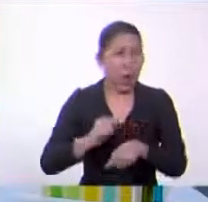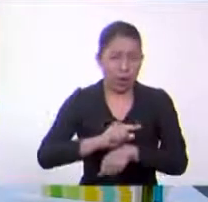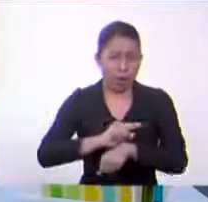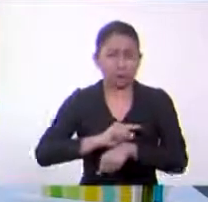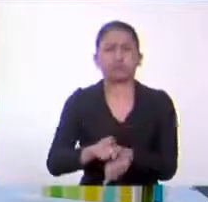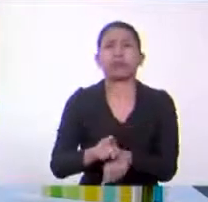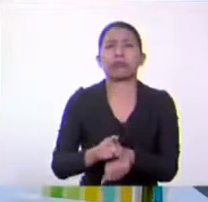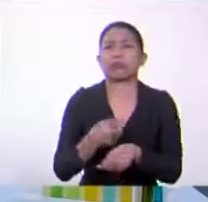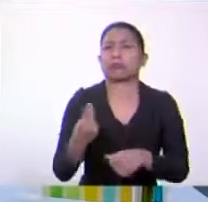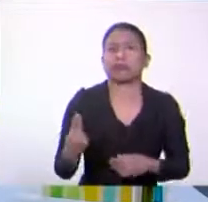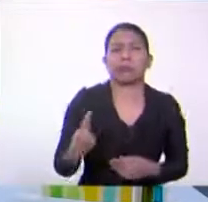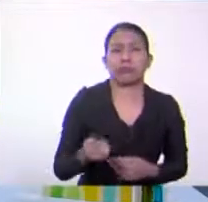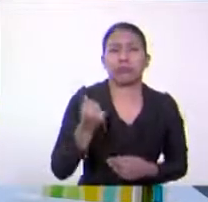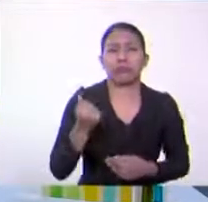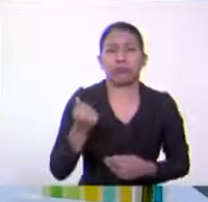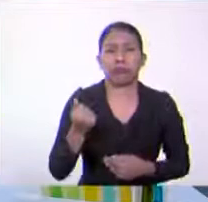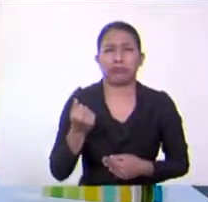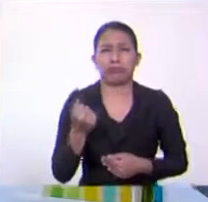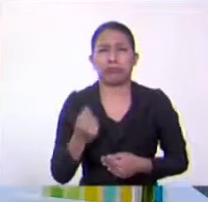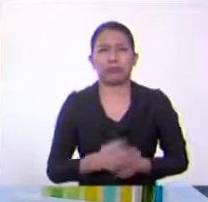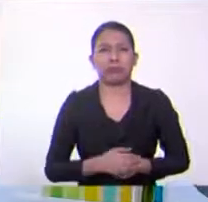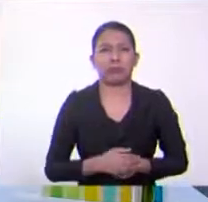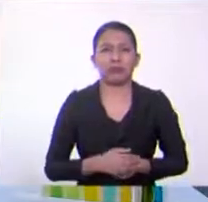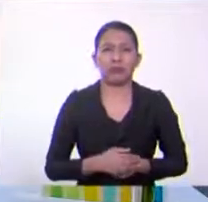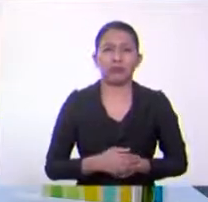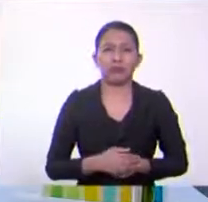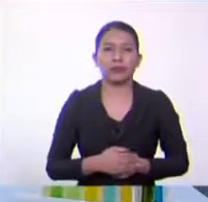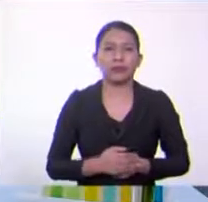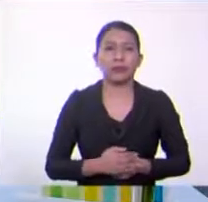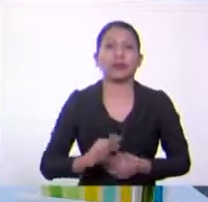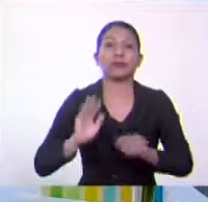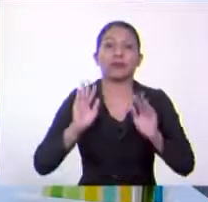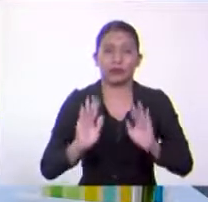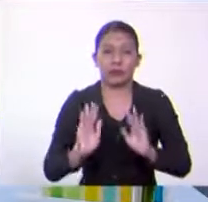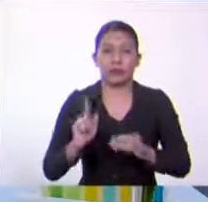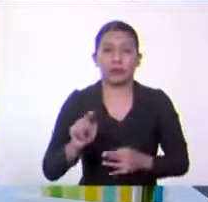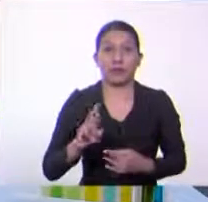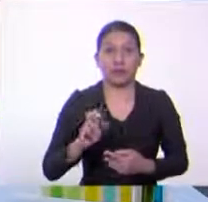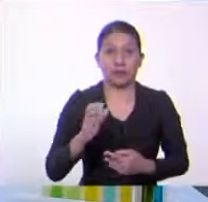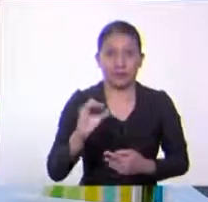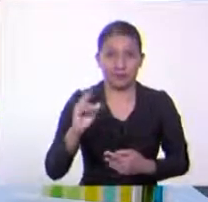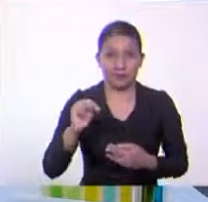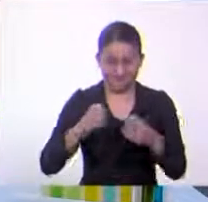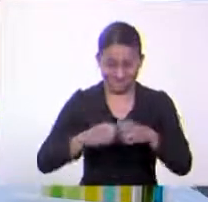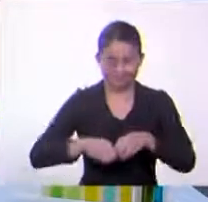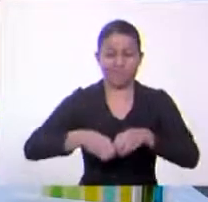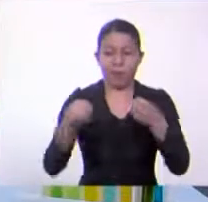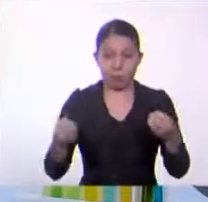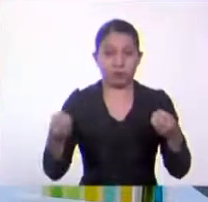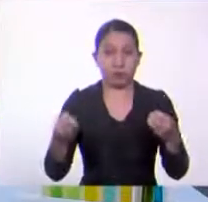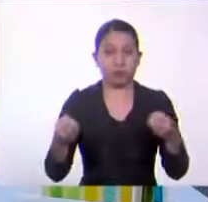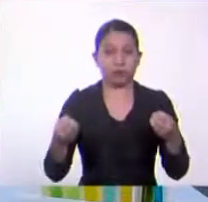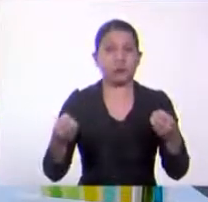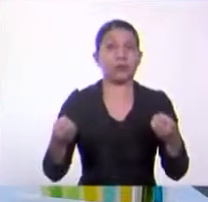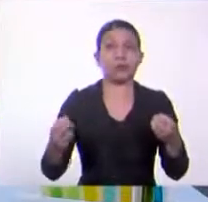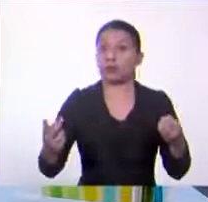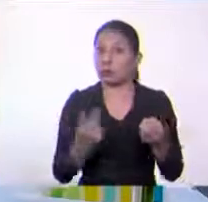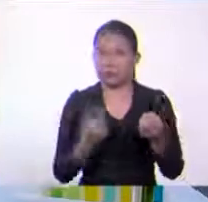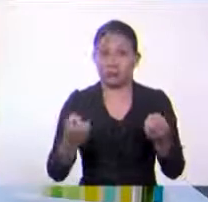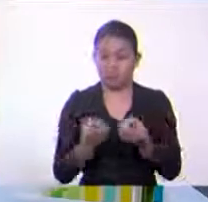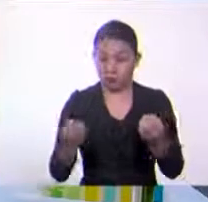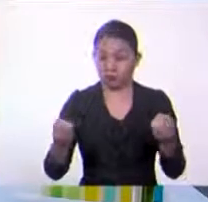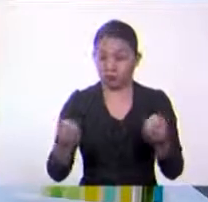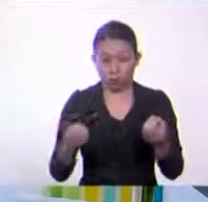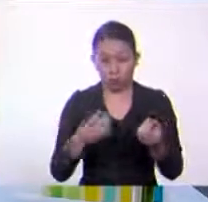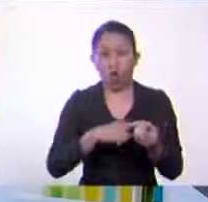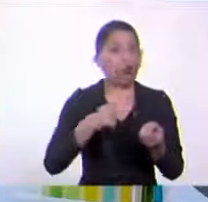son altamente reactivos. En la reacción se da la ruptura y ellos inmediatamente se forman y